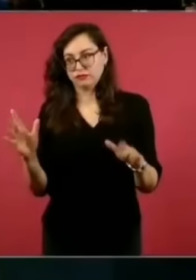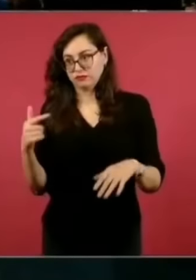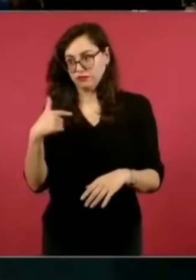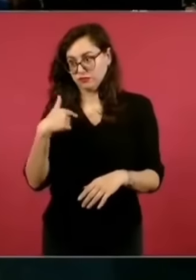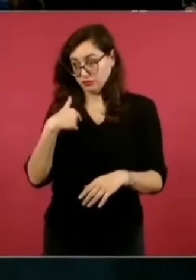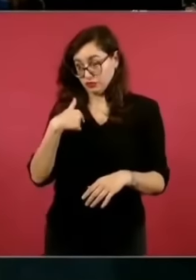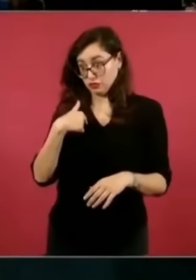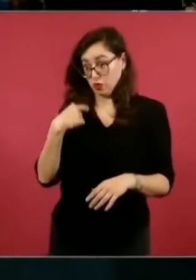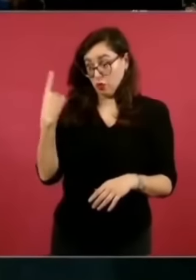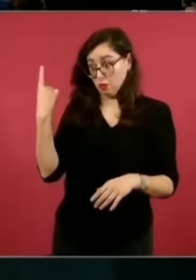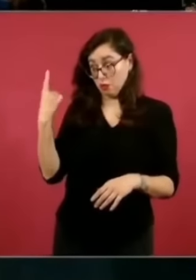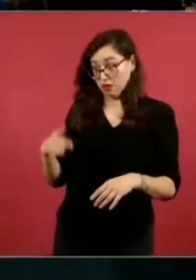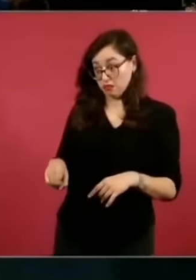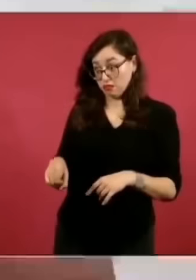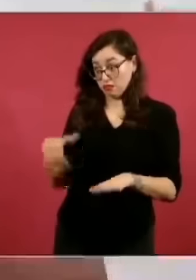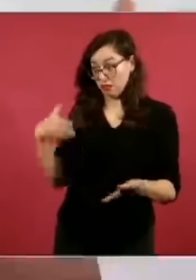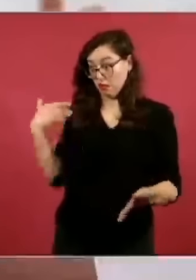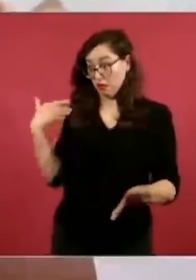ninguna manera